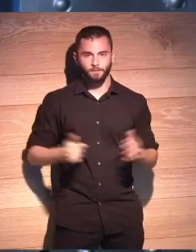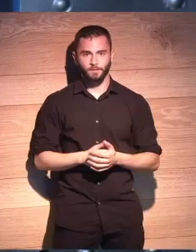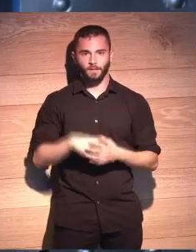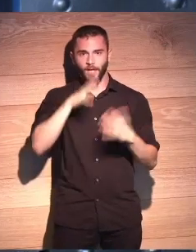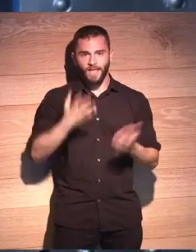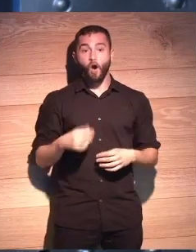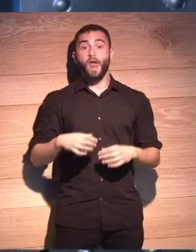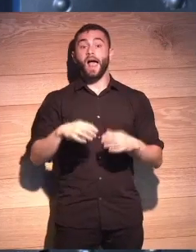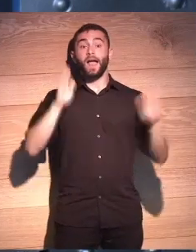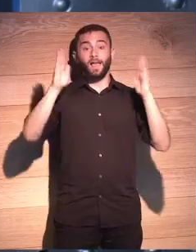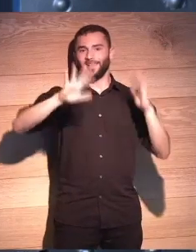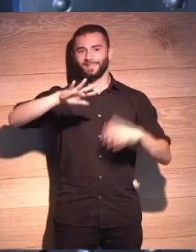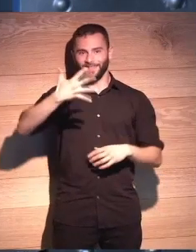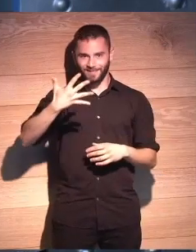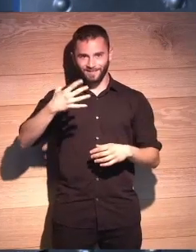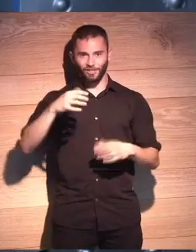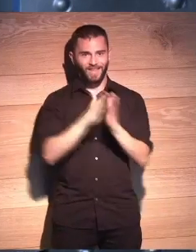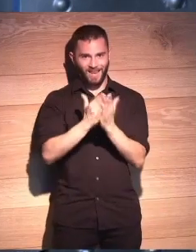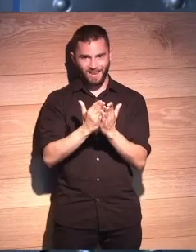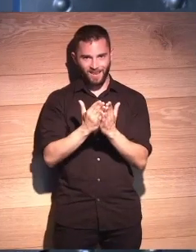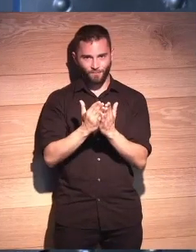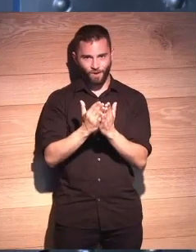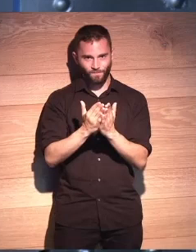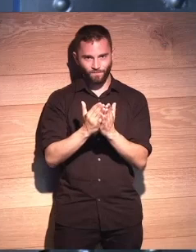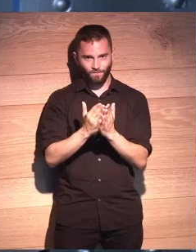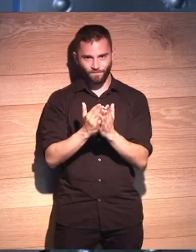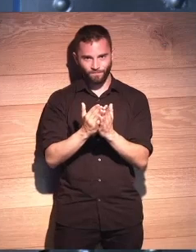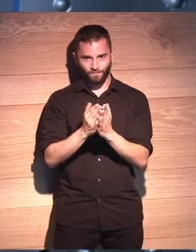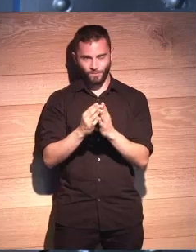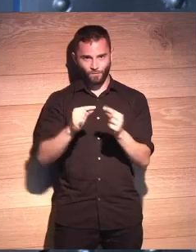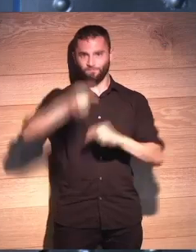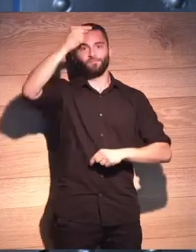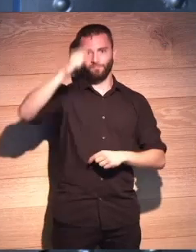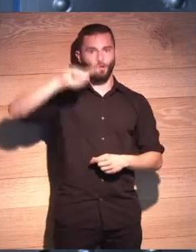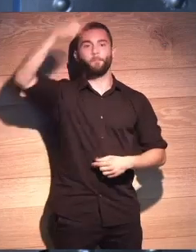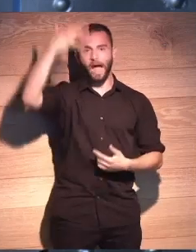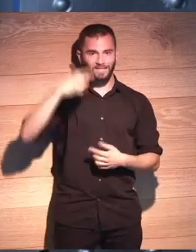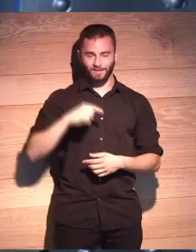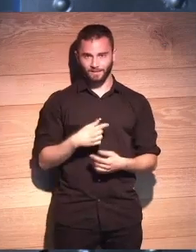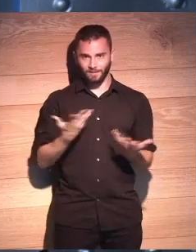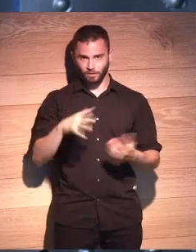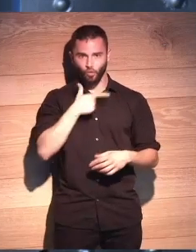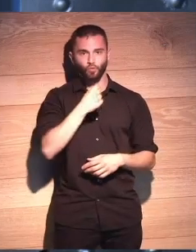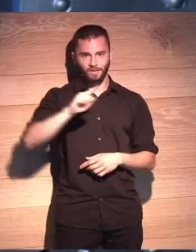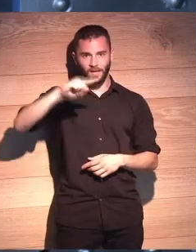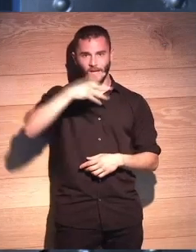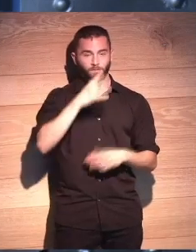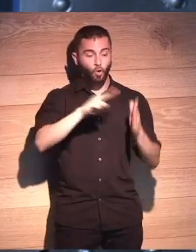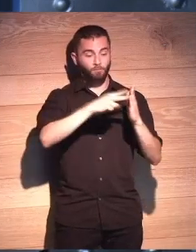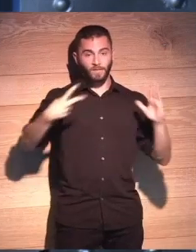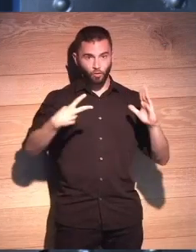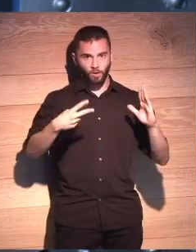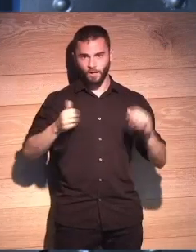a la cima del libro. Esta es la parte que a mí más me ha gustado del libro, porque yo creo que las tecnologías son una